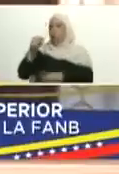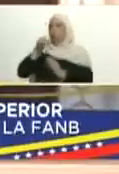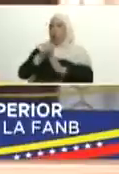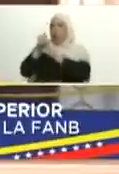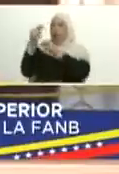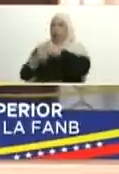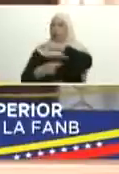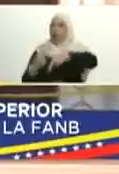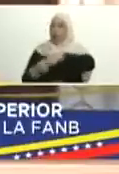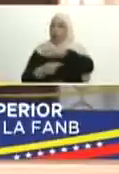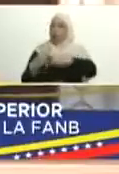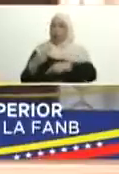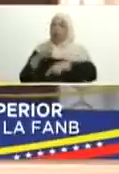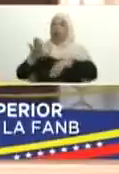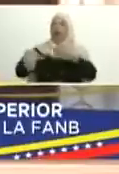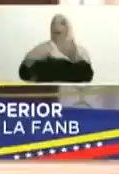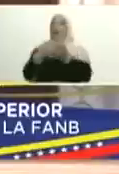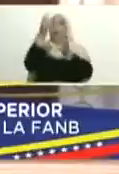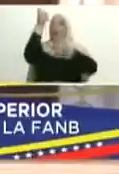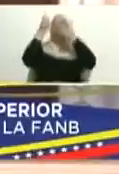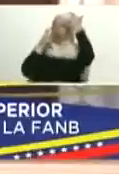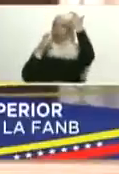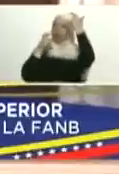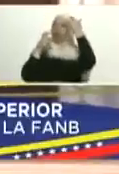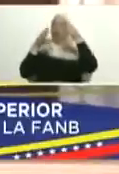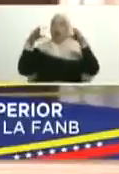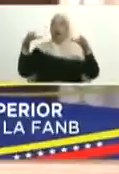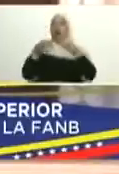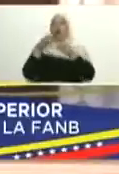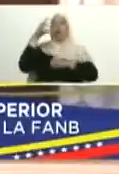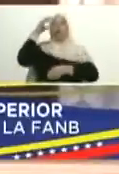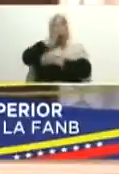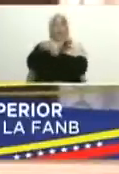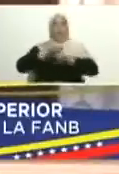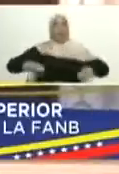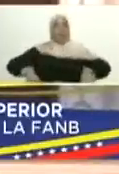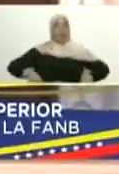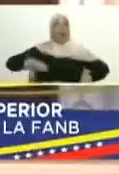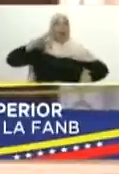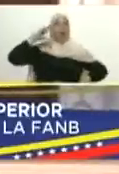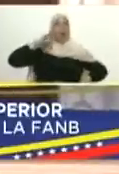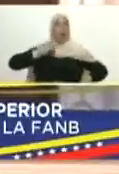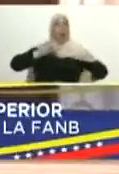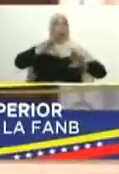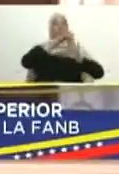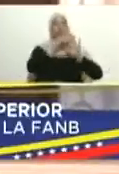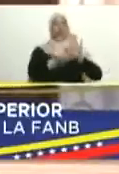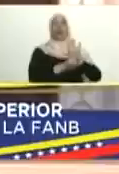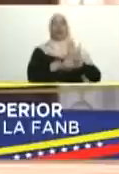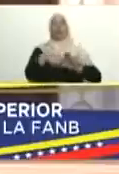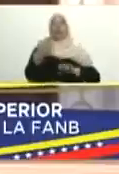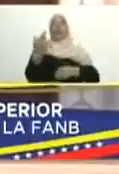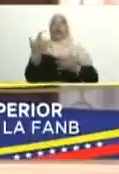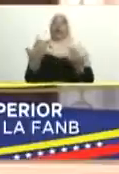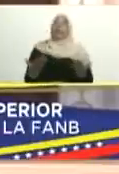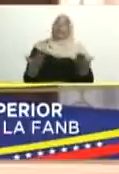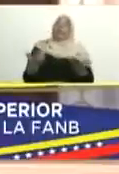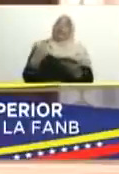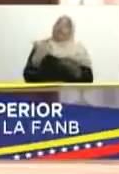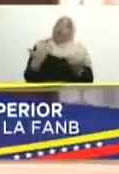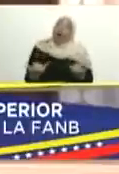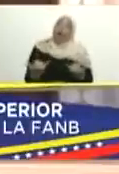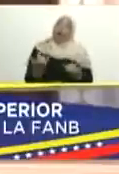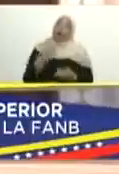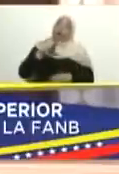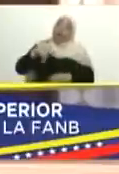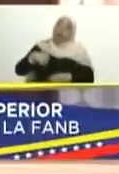refundó la Fuerza Armada Nacional Bolivariana. Así que estamos viviendo el tiempo estelar de